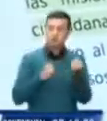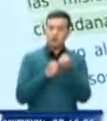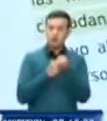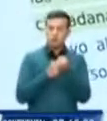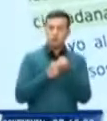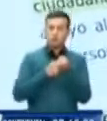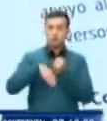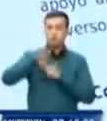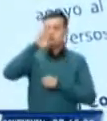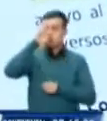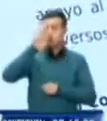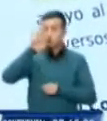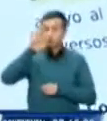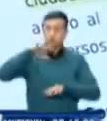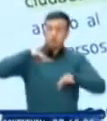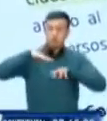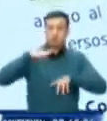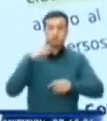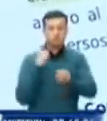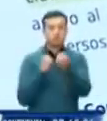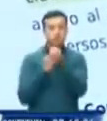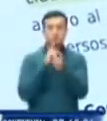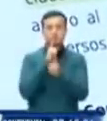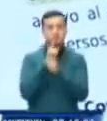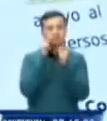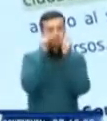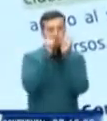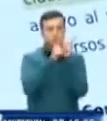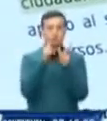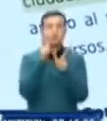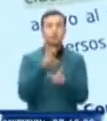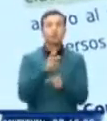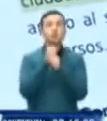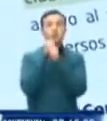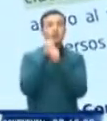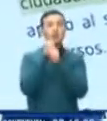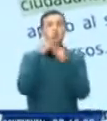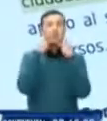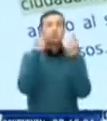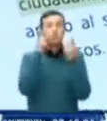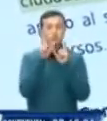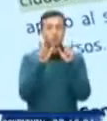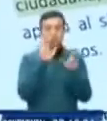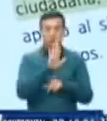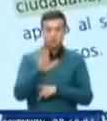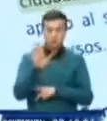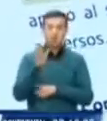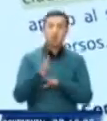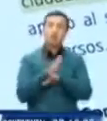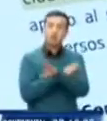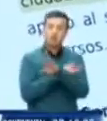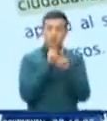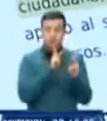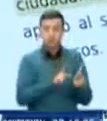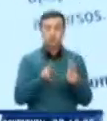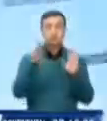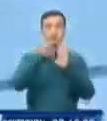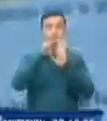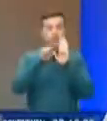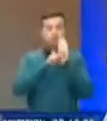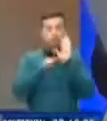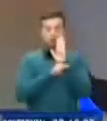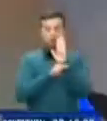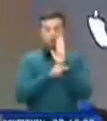de la policía nacional en la seguridad pública y ciudadana de acuerdo a la planificación y normatividad vigente